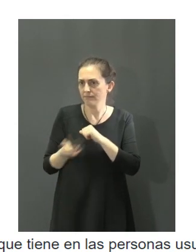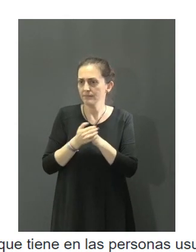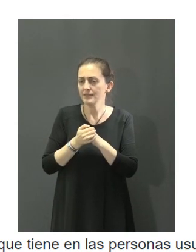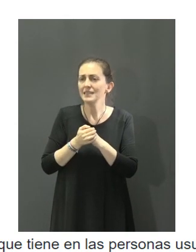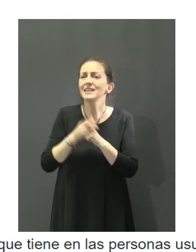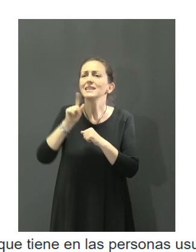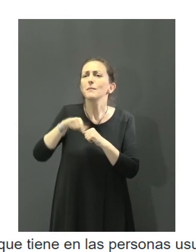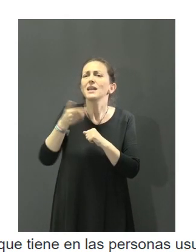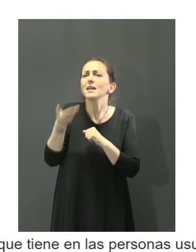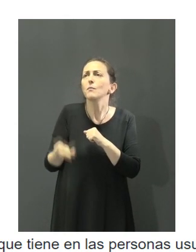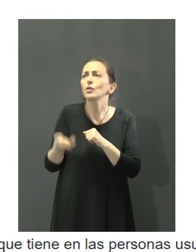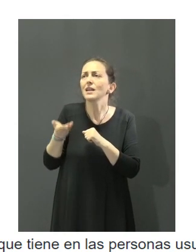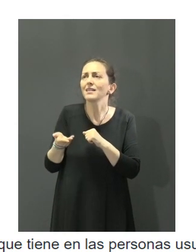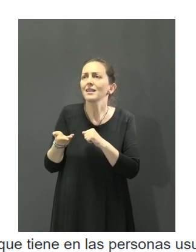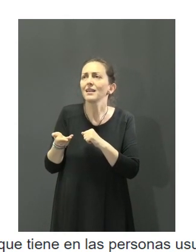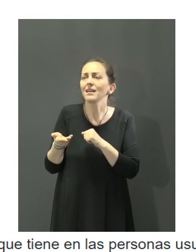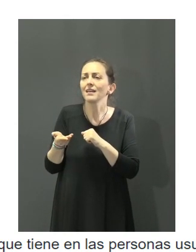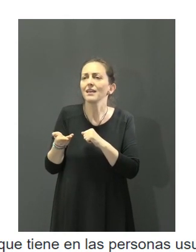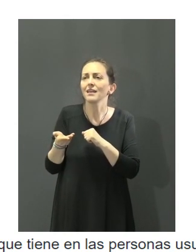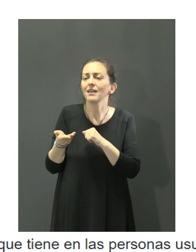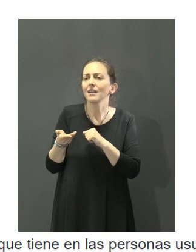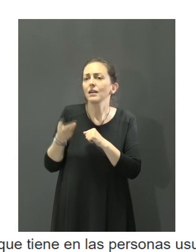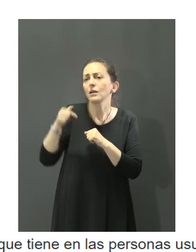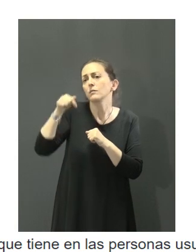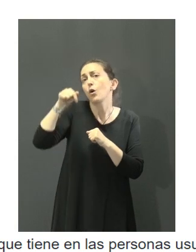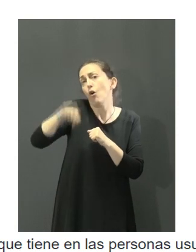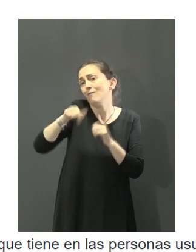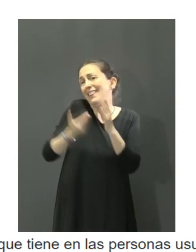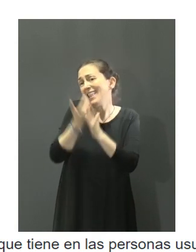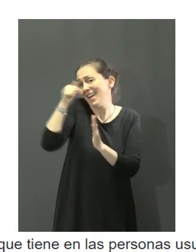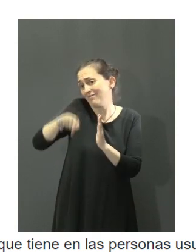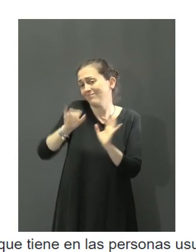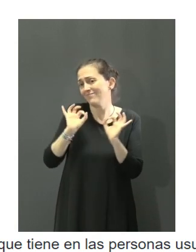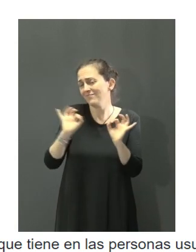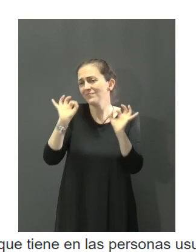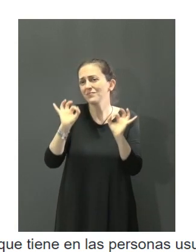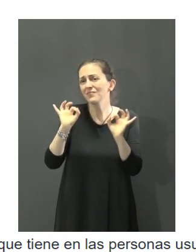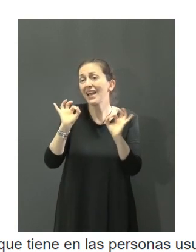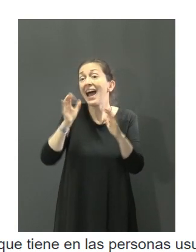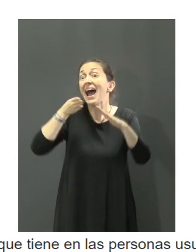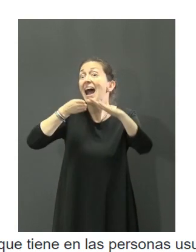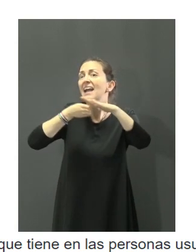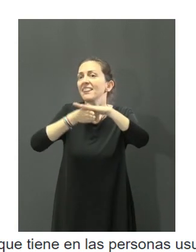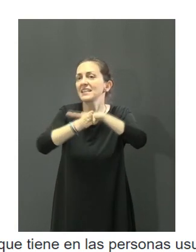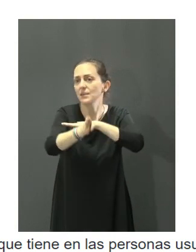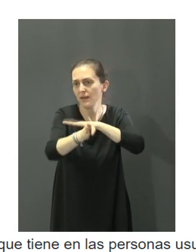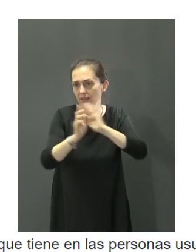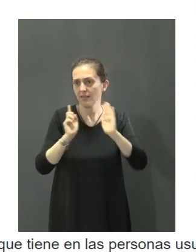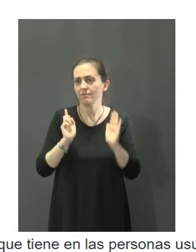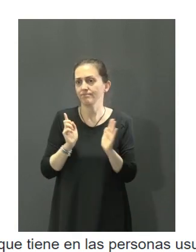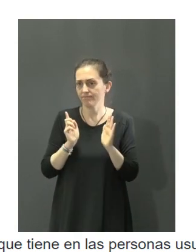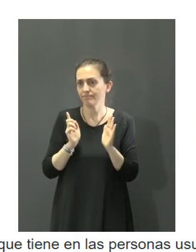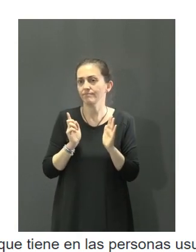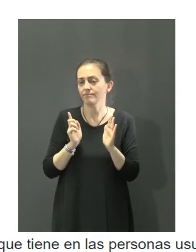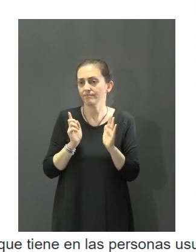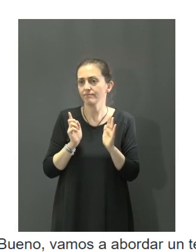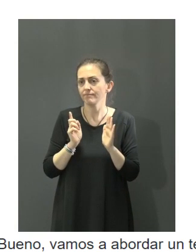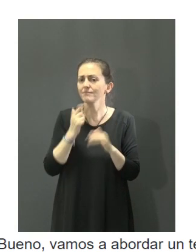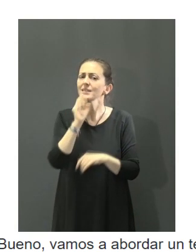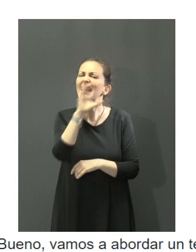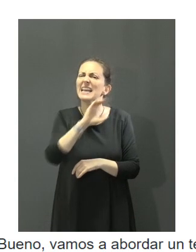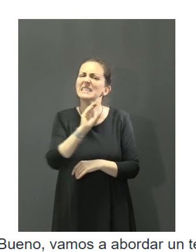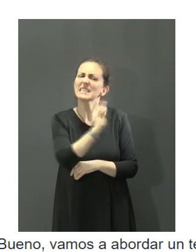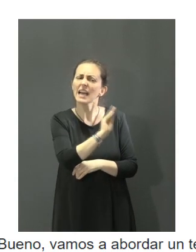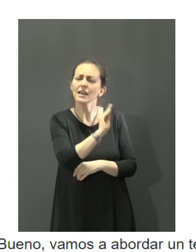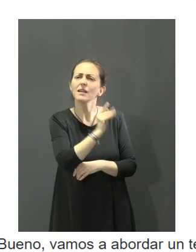también en esta jornada, y es la accesibilidad. Cristian, ¿qué